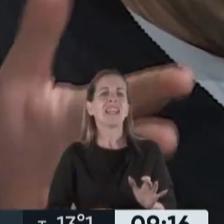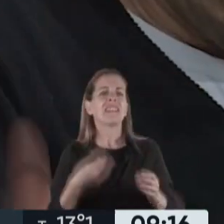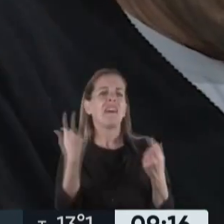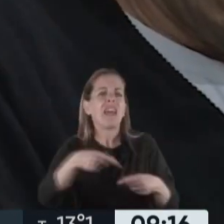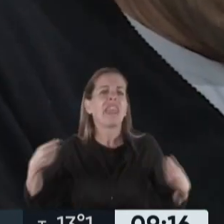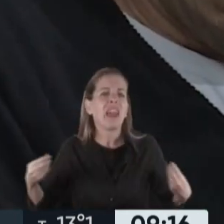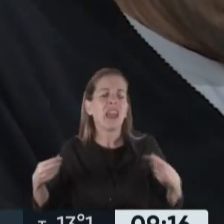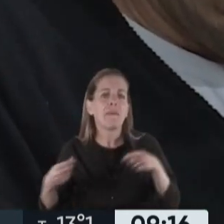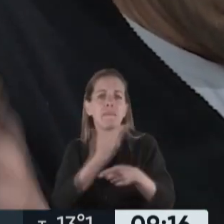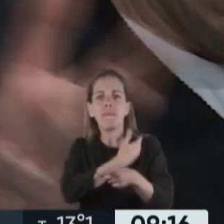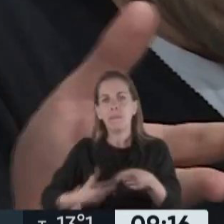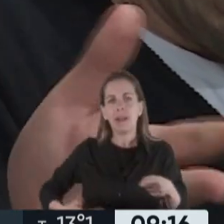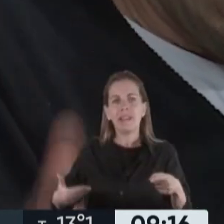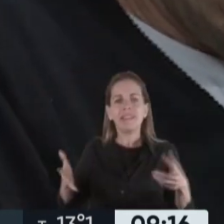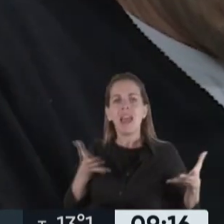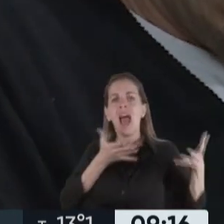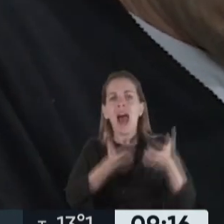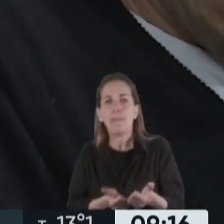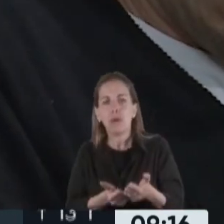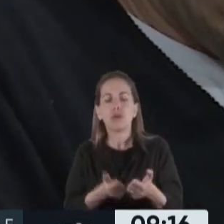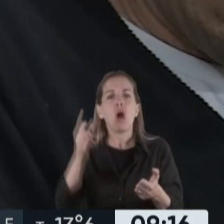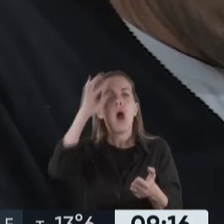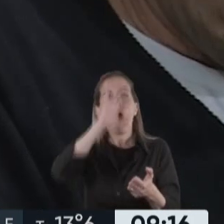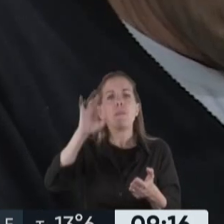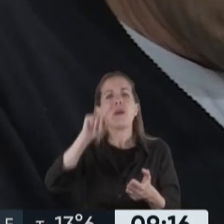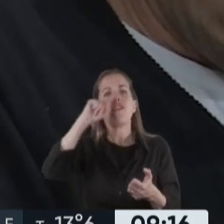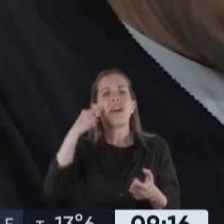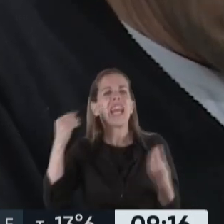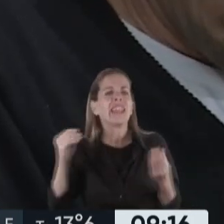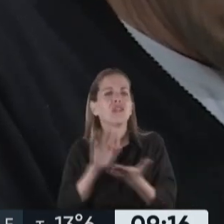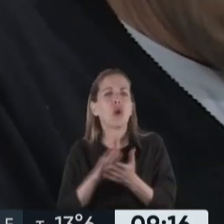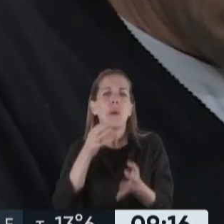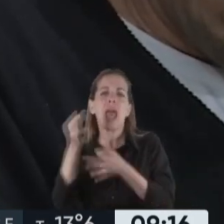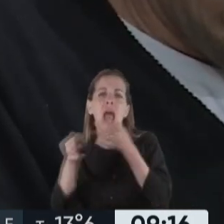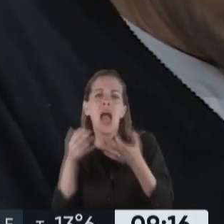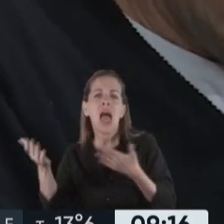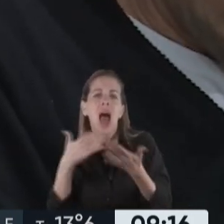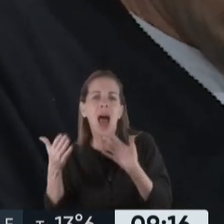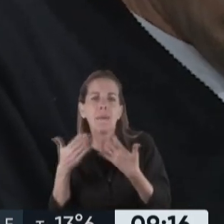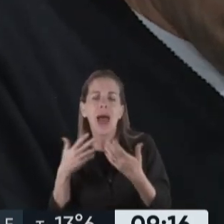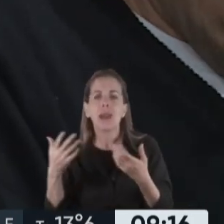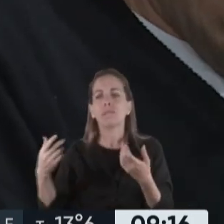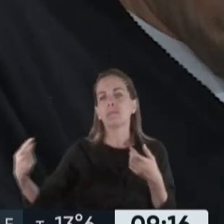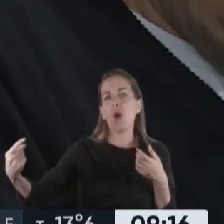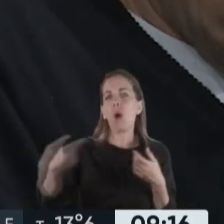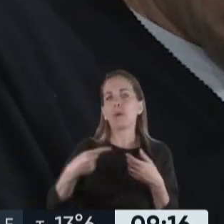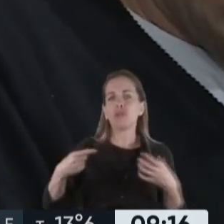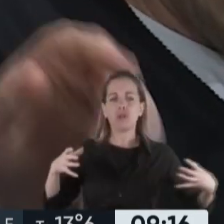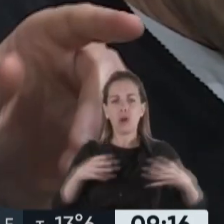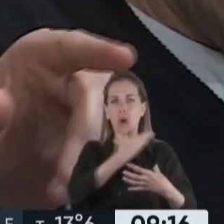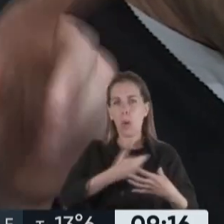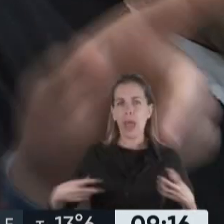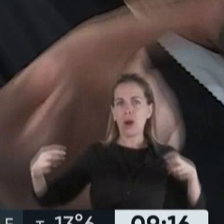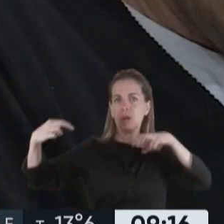ese respaldo, qué opina el presidente sobre esta convocatoria al diálogo de la oposición para tratar de tener una convivencia democrática. Y la segunda es